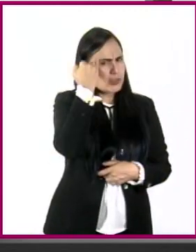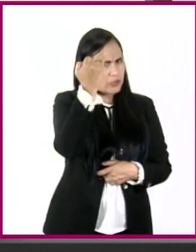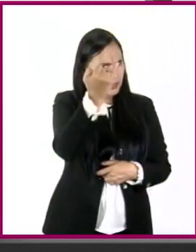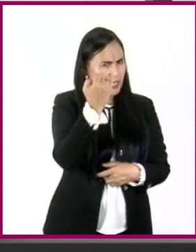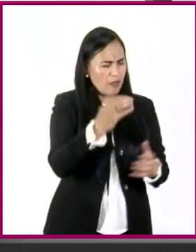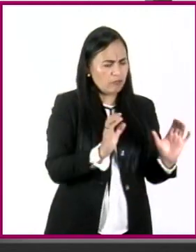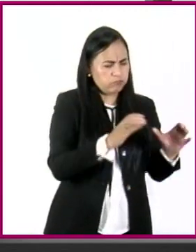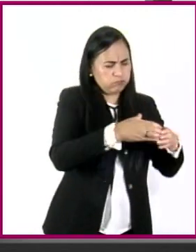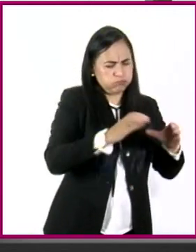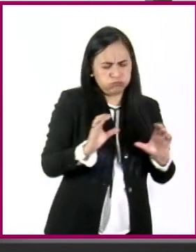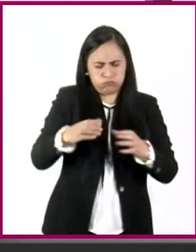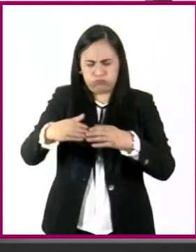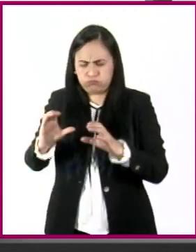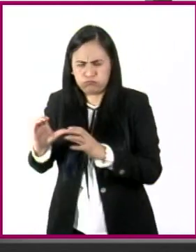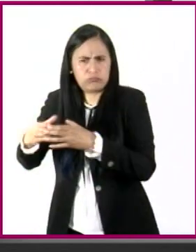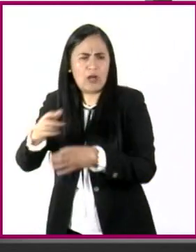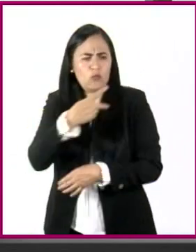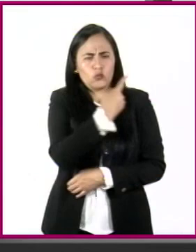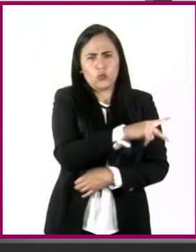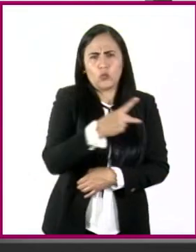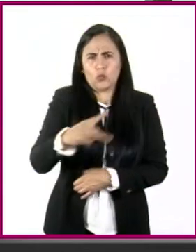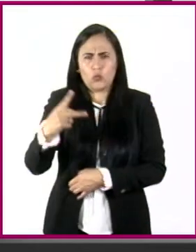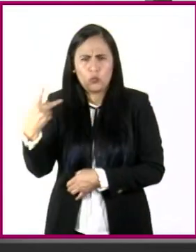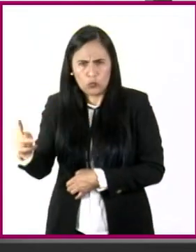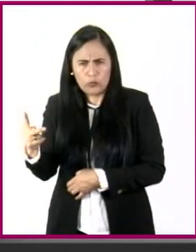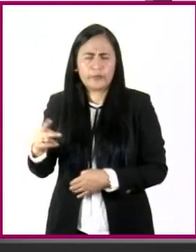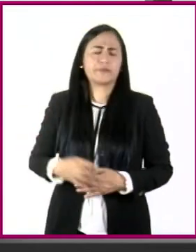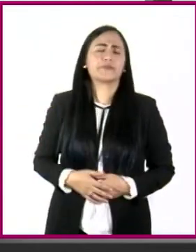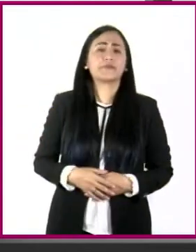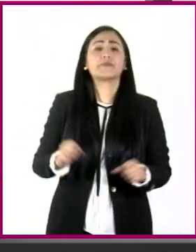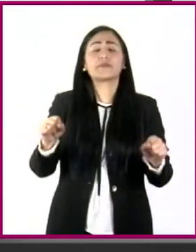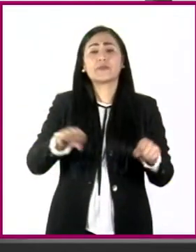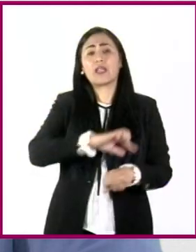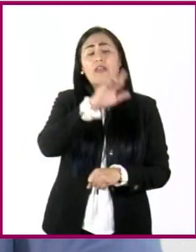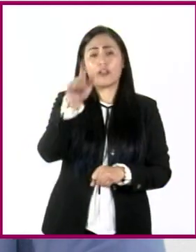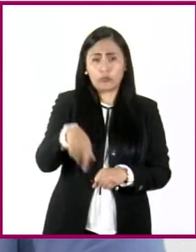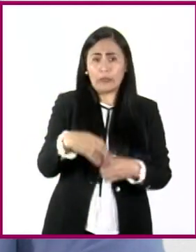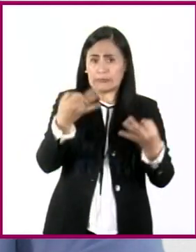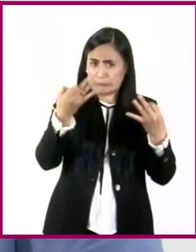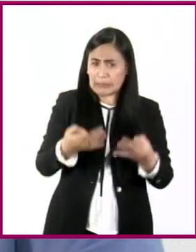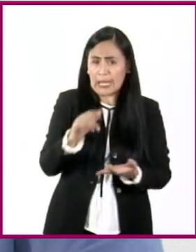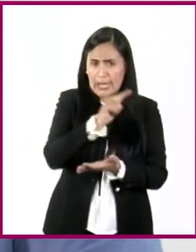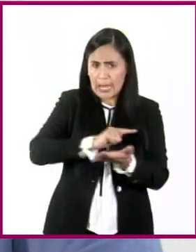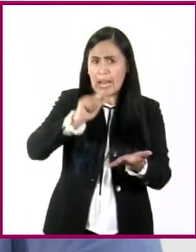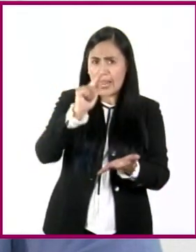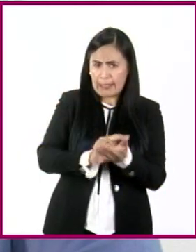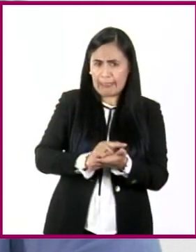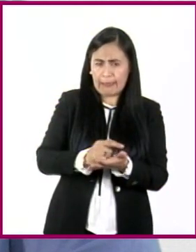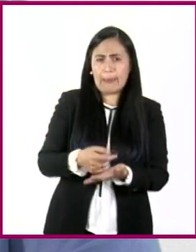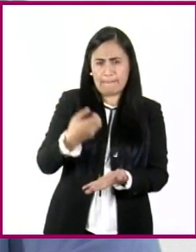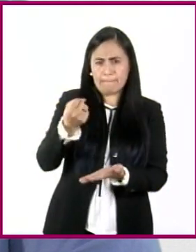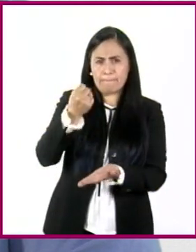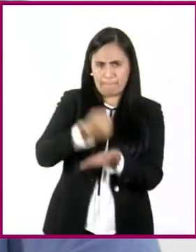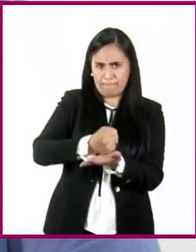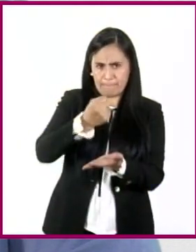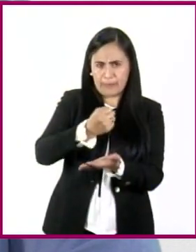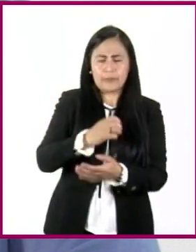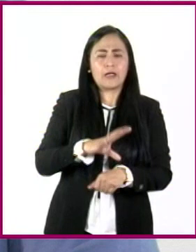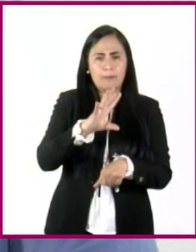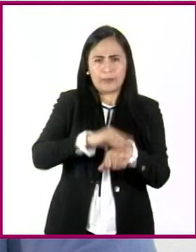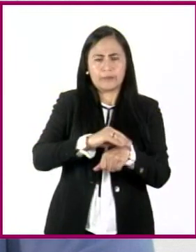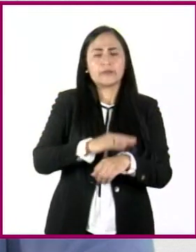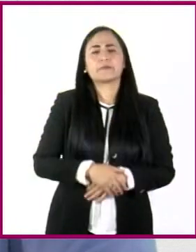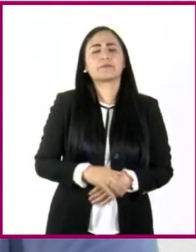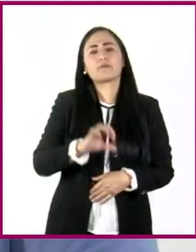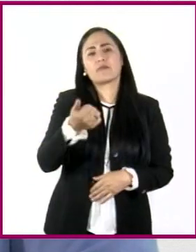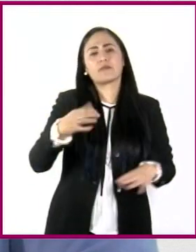sectores específicos de la población y que se constituyen como organizaciones legales. Por último, podemos mencionar una característica relevante